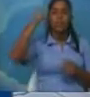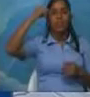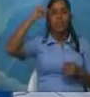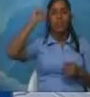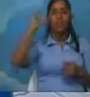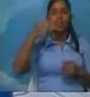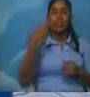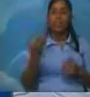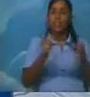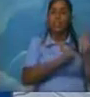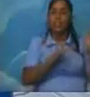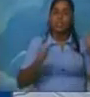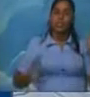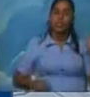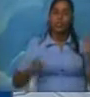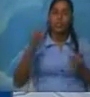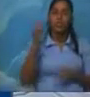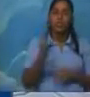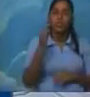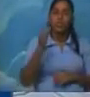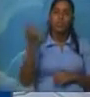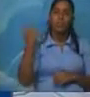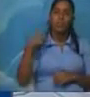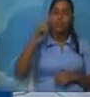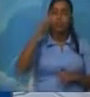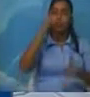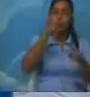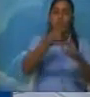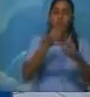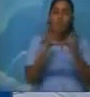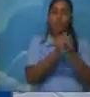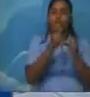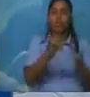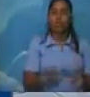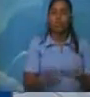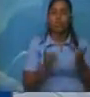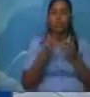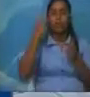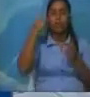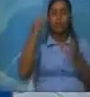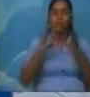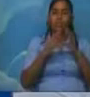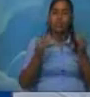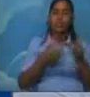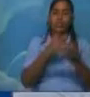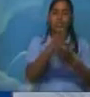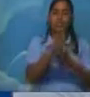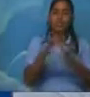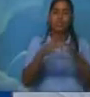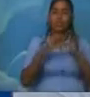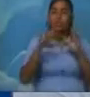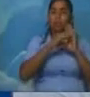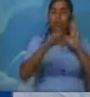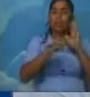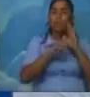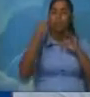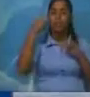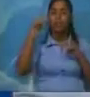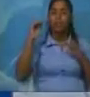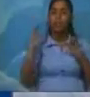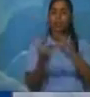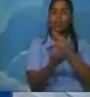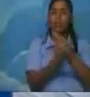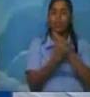que el señor siempre tiene un propósito con su vida para los que siguen sus mandamientos para los que guardan sus